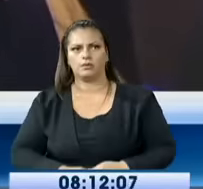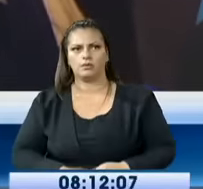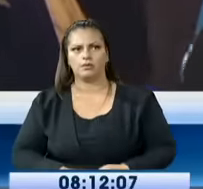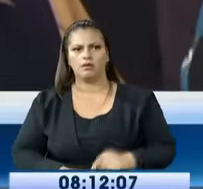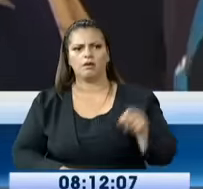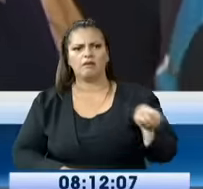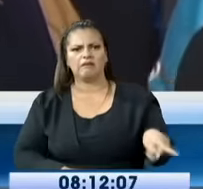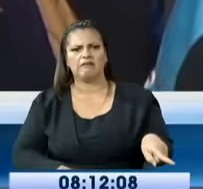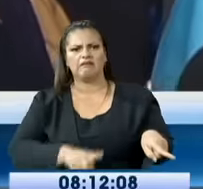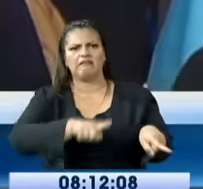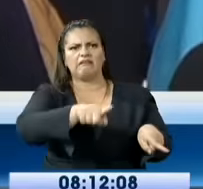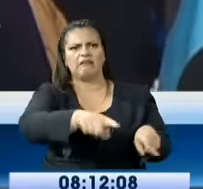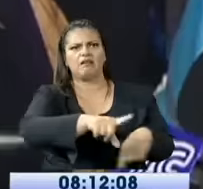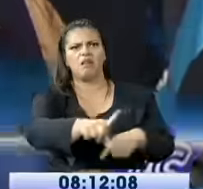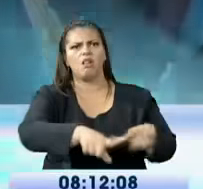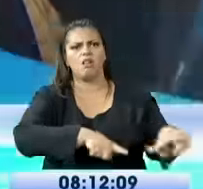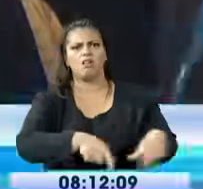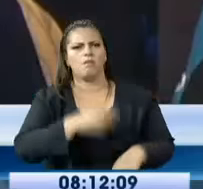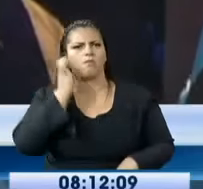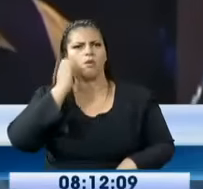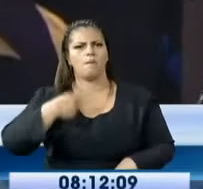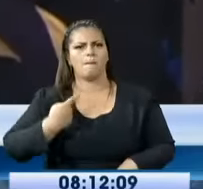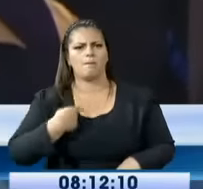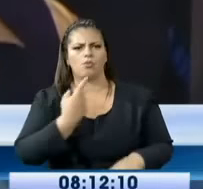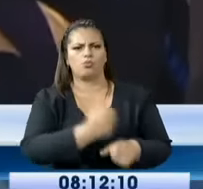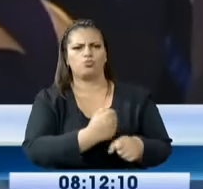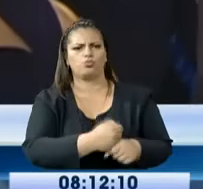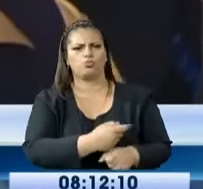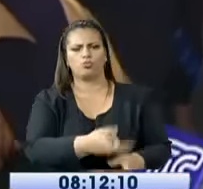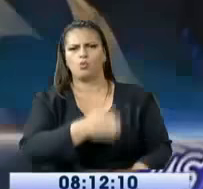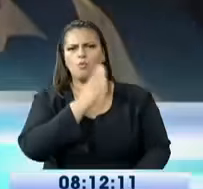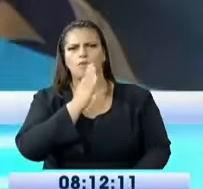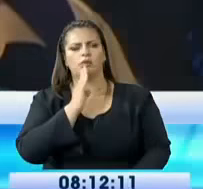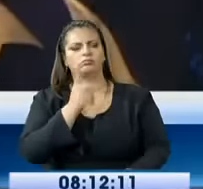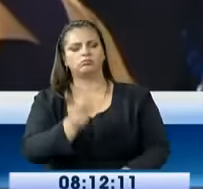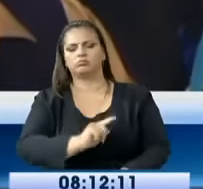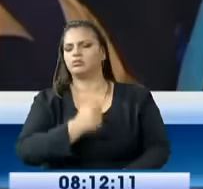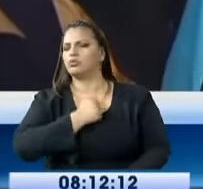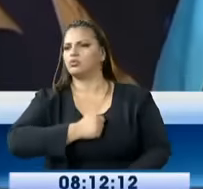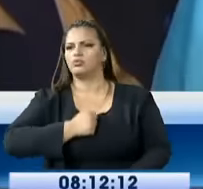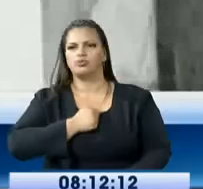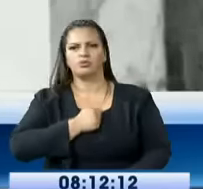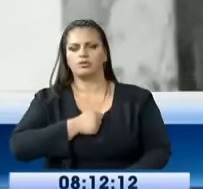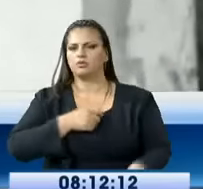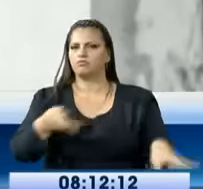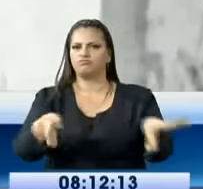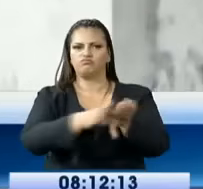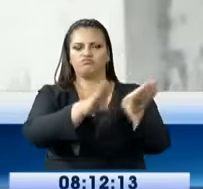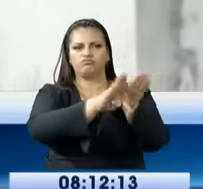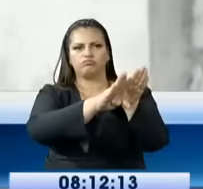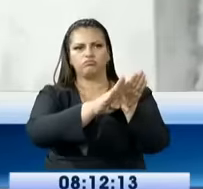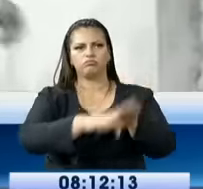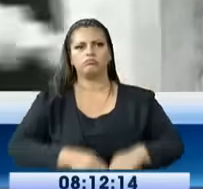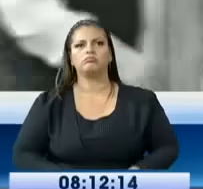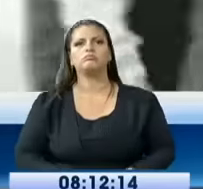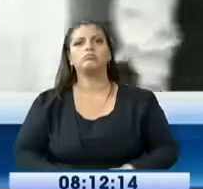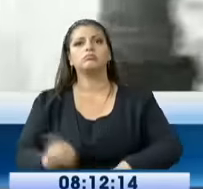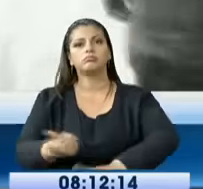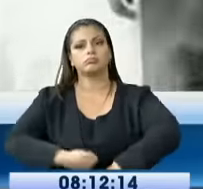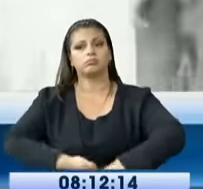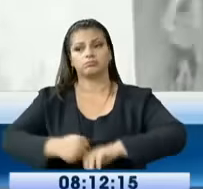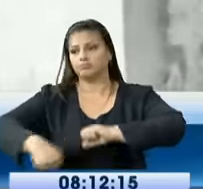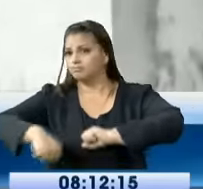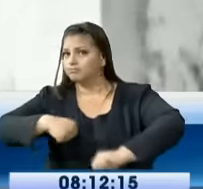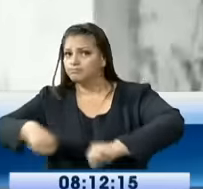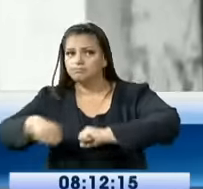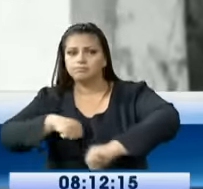prostíbulo. Y se ha procedido a la clausura inmediata de estos locales, también unas licoreras que hemos encontrado. Durante el operativo, fueron cerradas